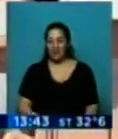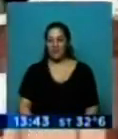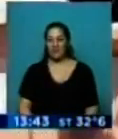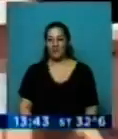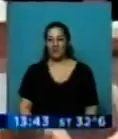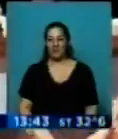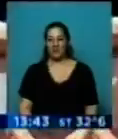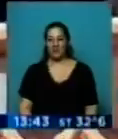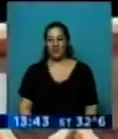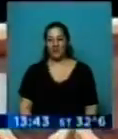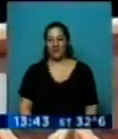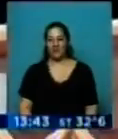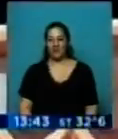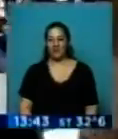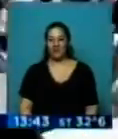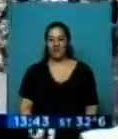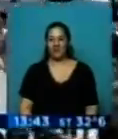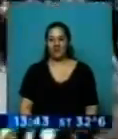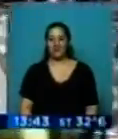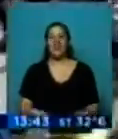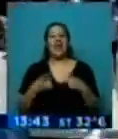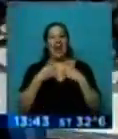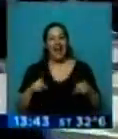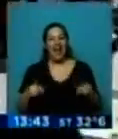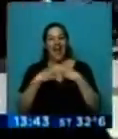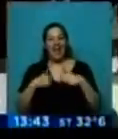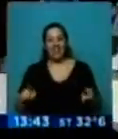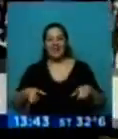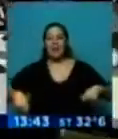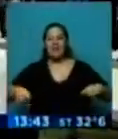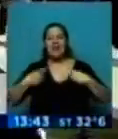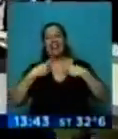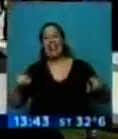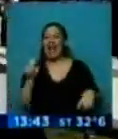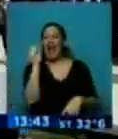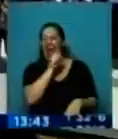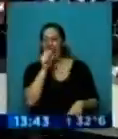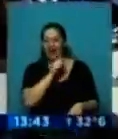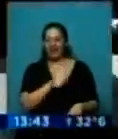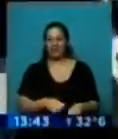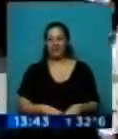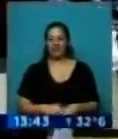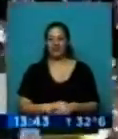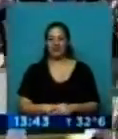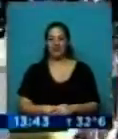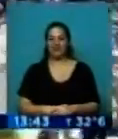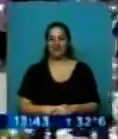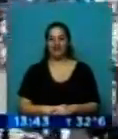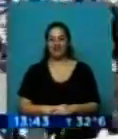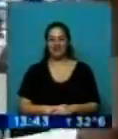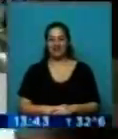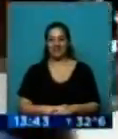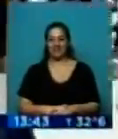Dijo que... Y Gabriela Michetti va, canta. Nuestra cama espera abierta, la locura apasionada